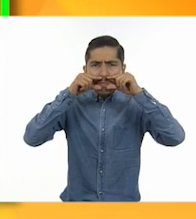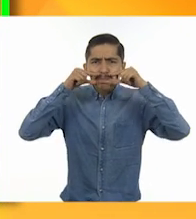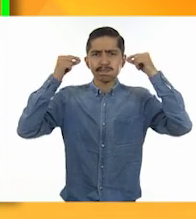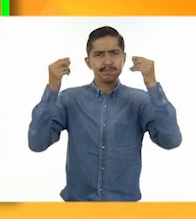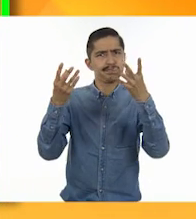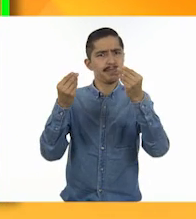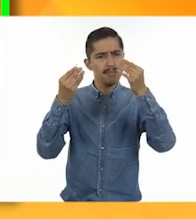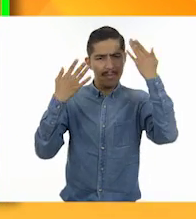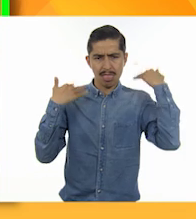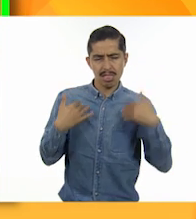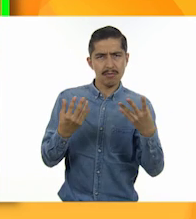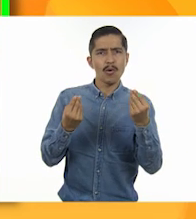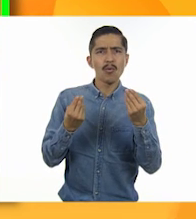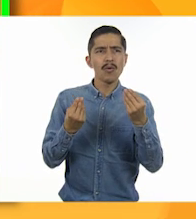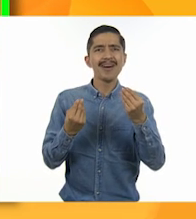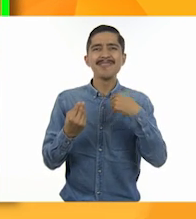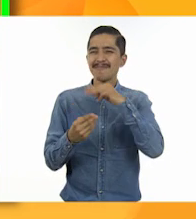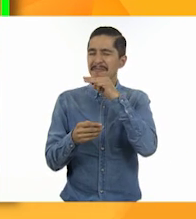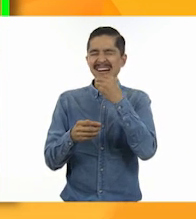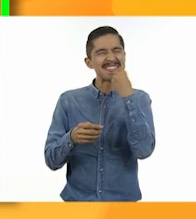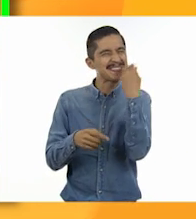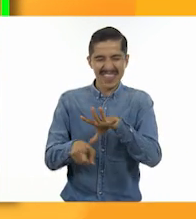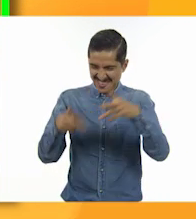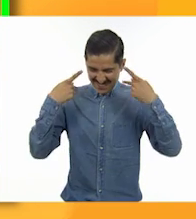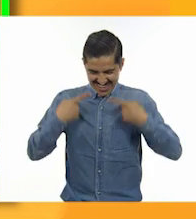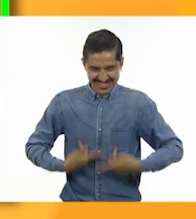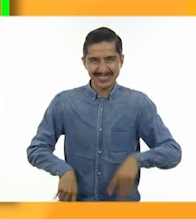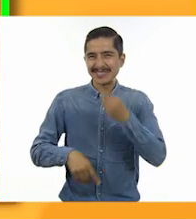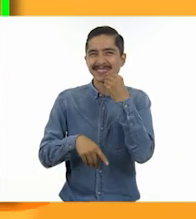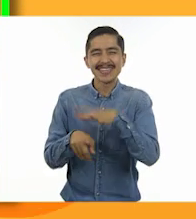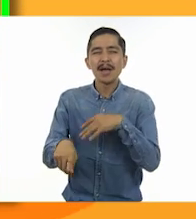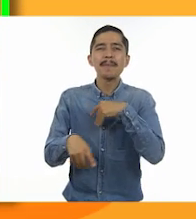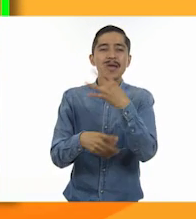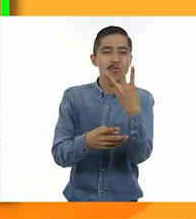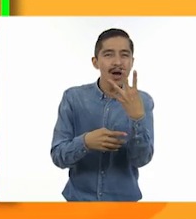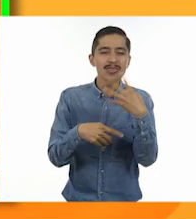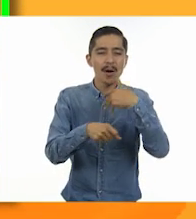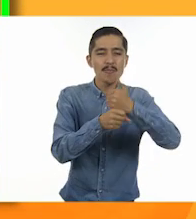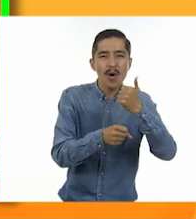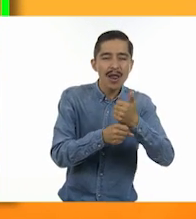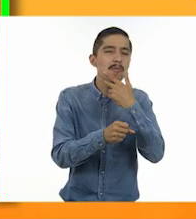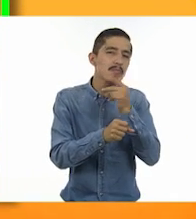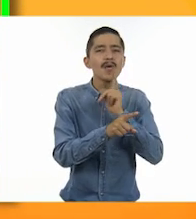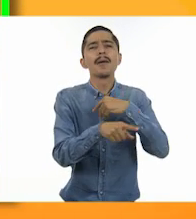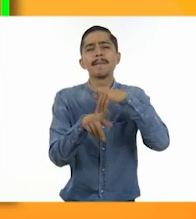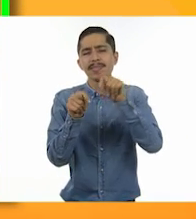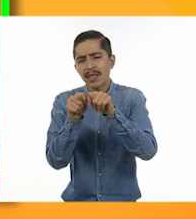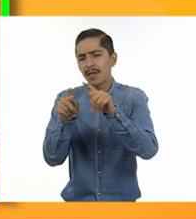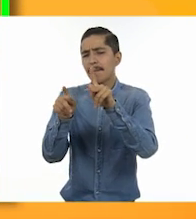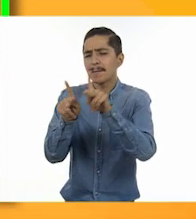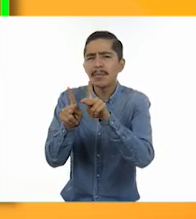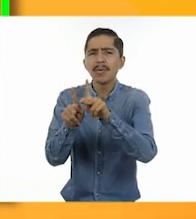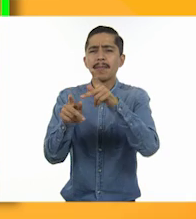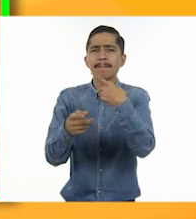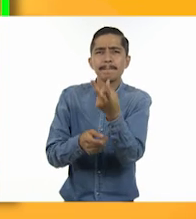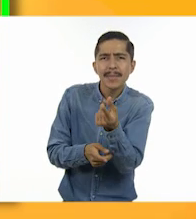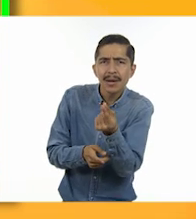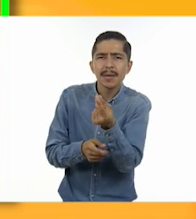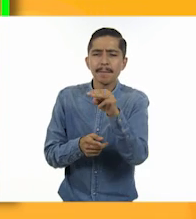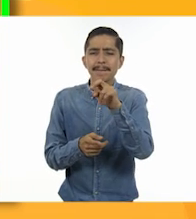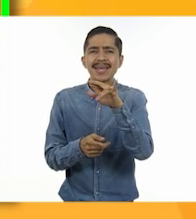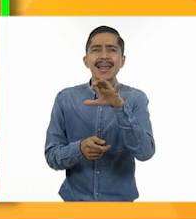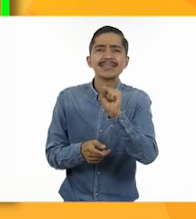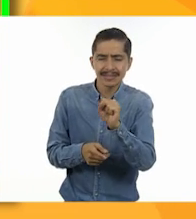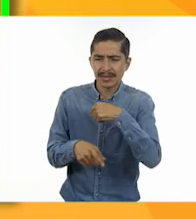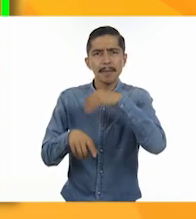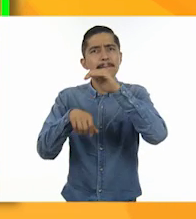con vestidos chistosos. Vi a mis 4 abuelos, a mis tíos, a mis primos, a mi perro Midas y a